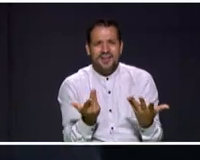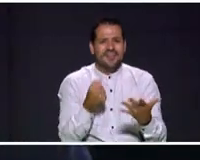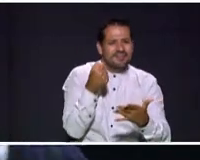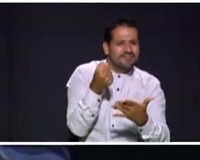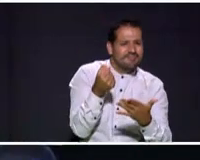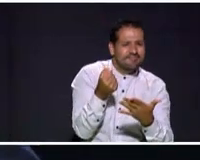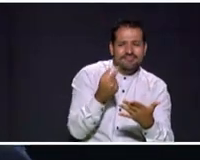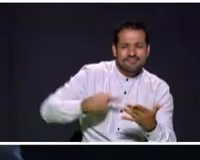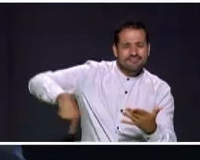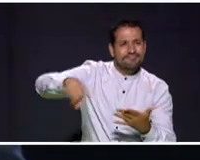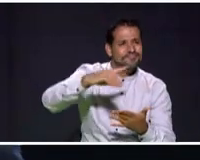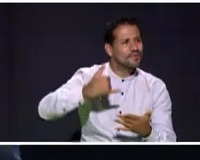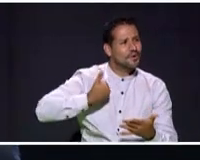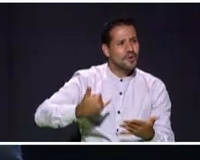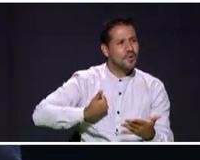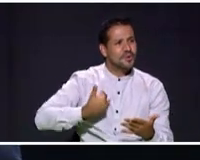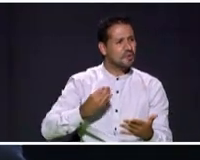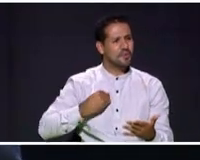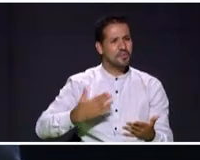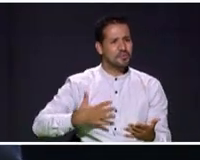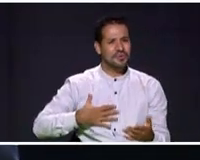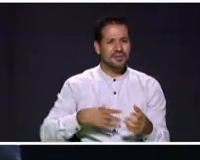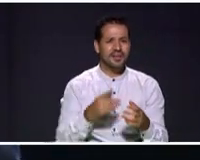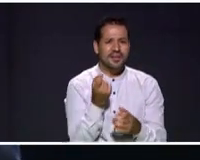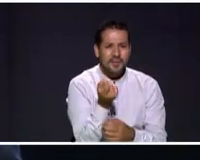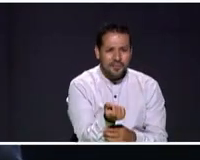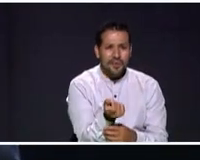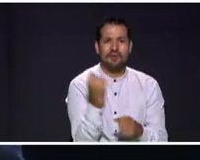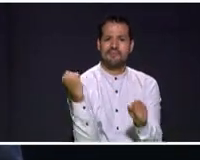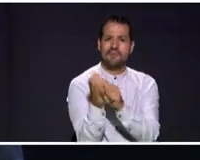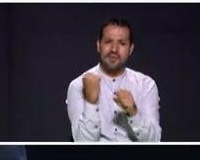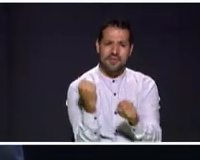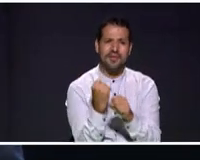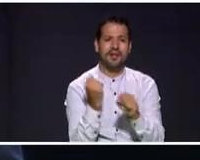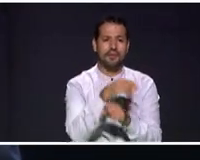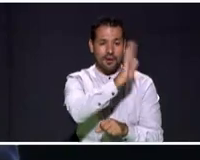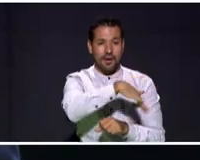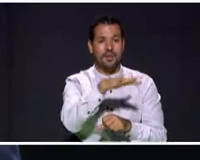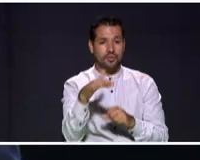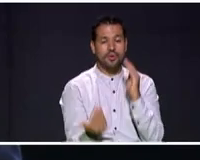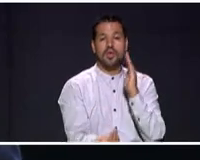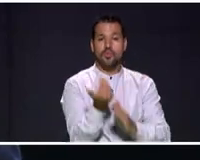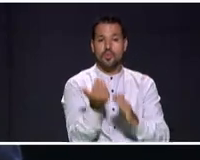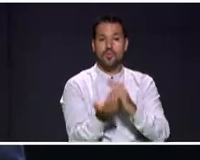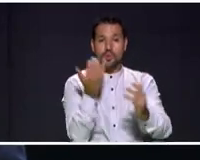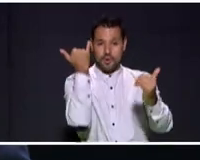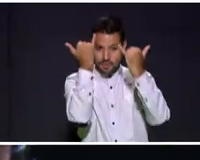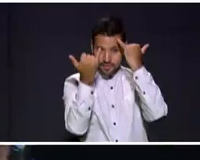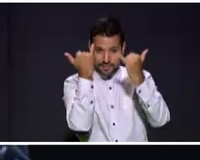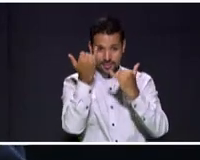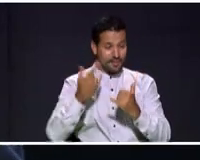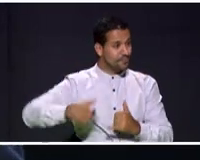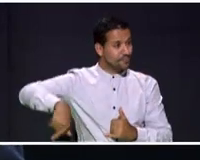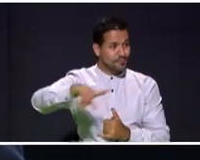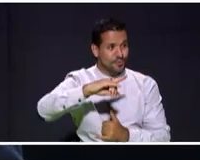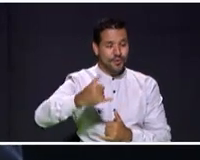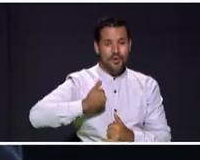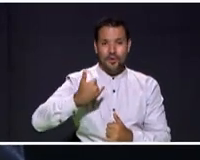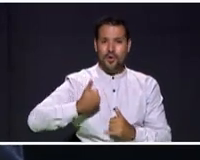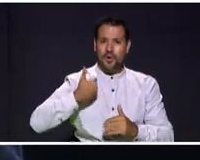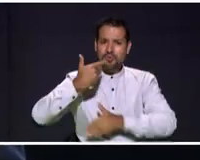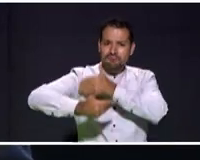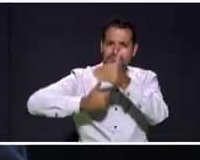involucrarse de mejor manera en la sociedad vamos a trabajar en antioquia para crearles oportunidades a sus jóvenes para que puedan desarrollar sus proyectos